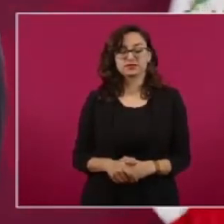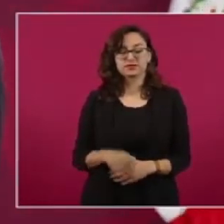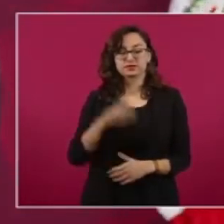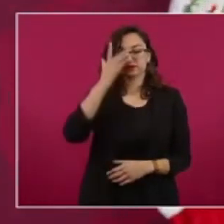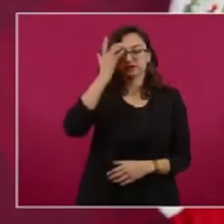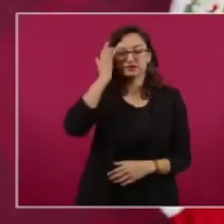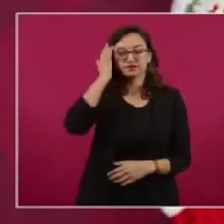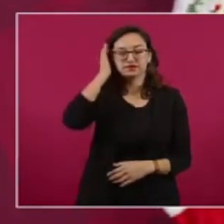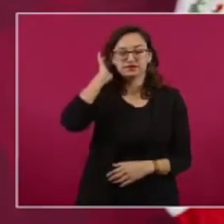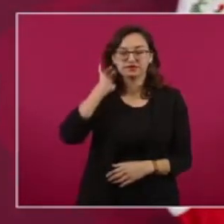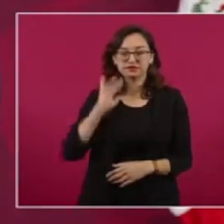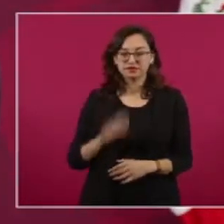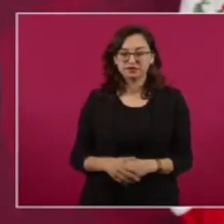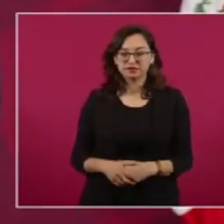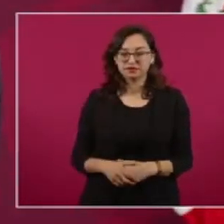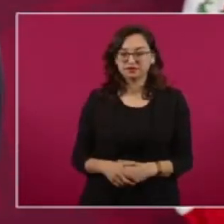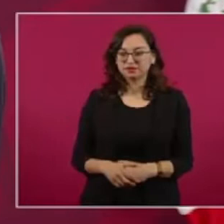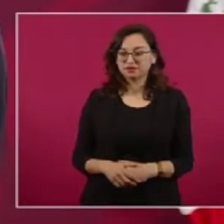Así de ese